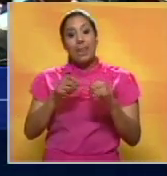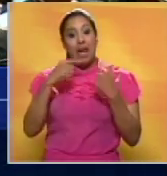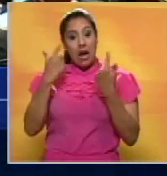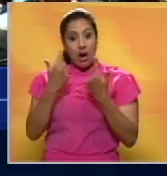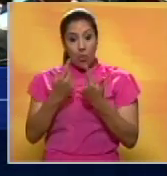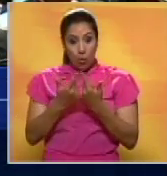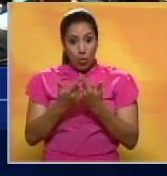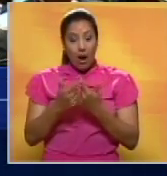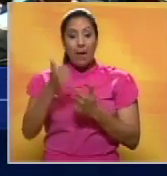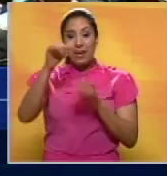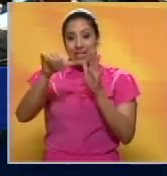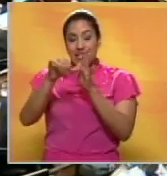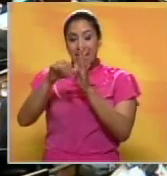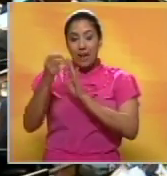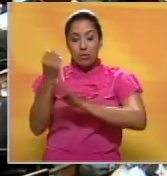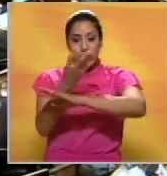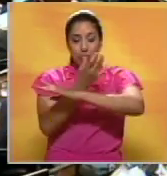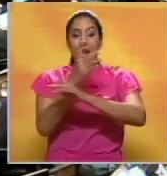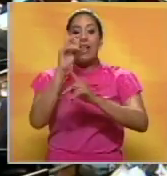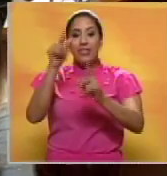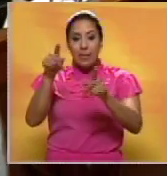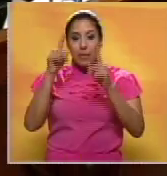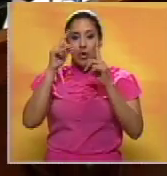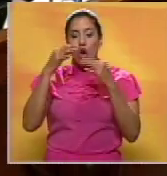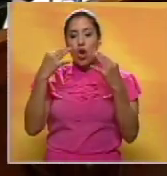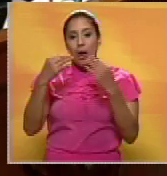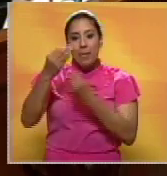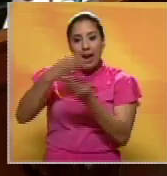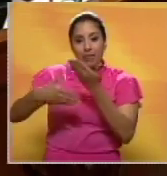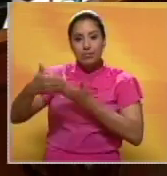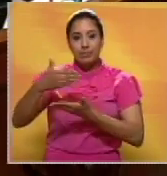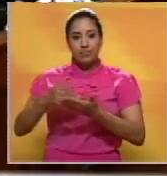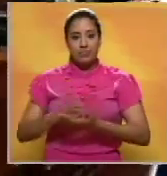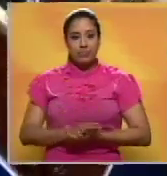las zonas veredales transitorias de normalización.